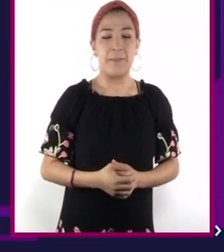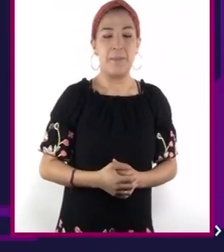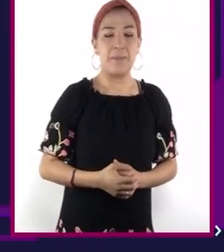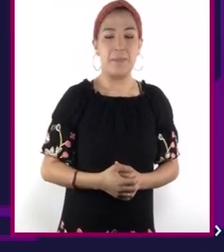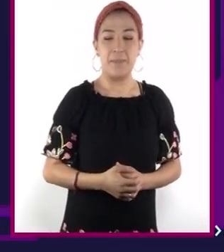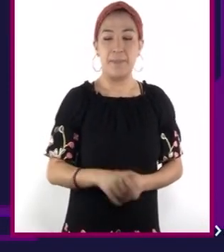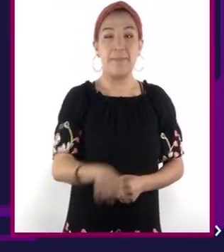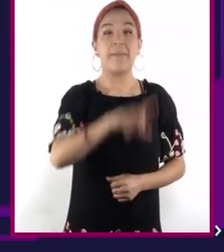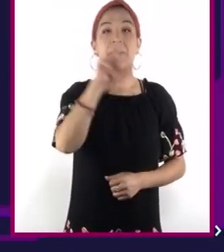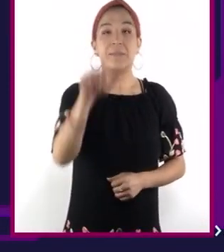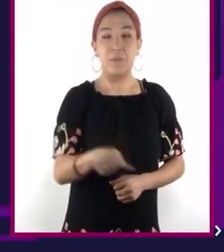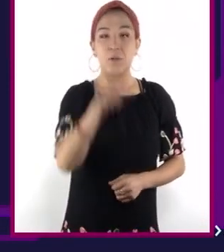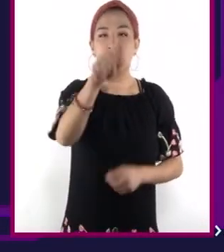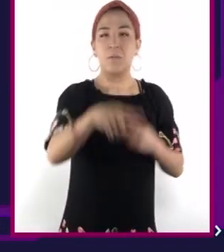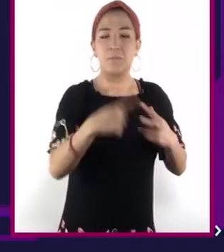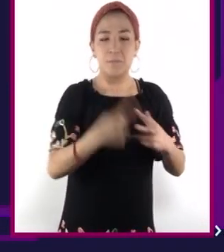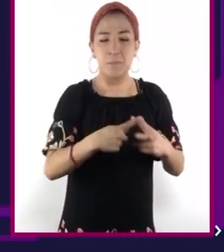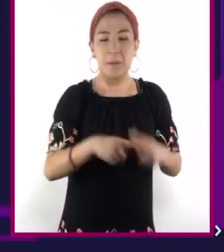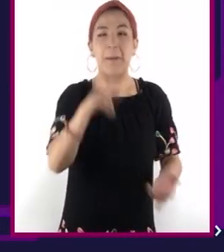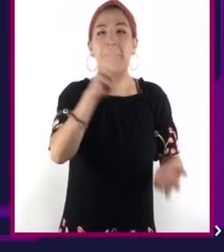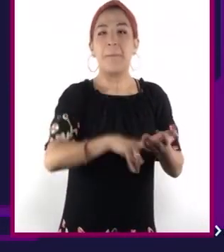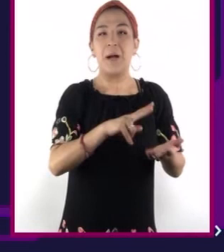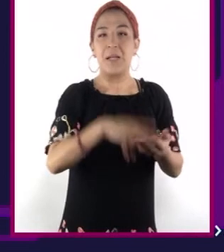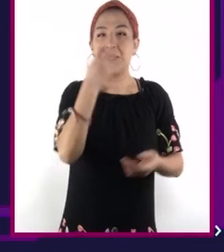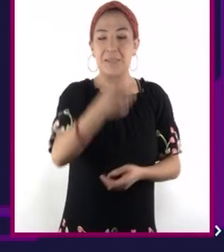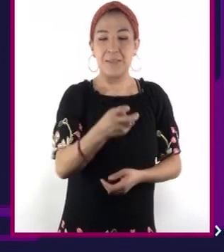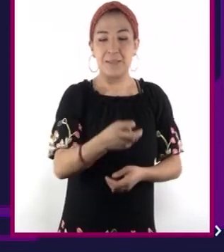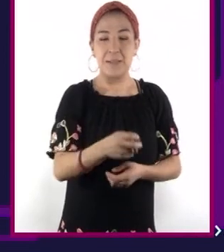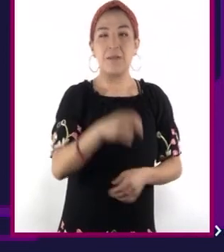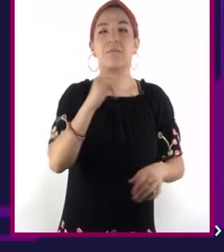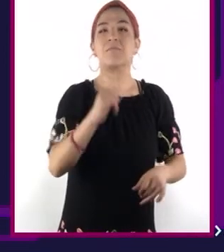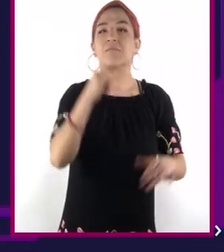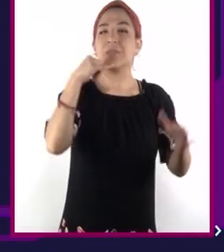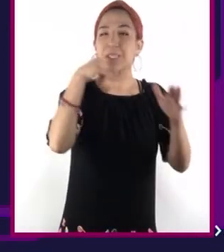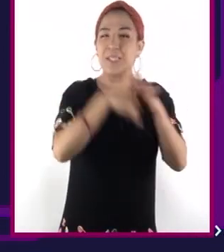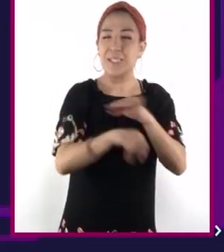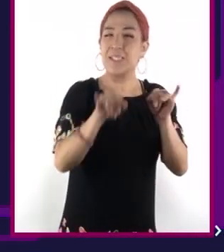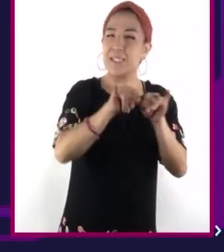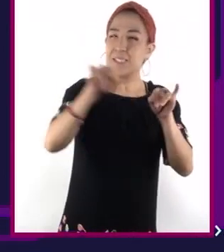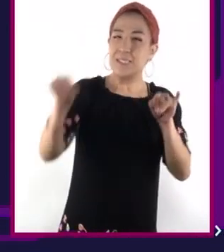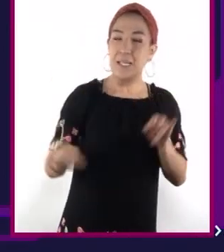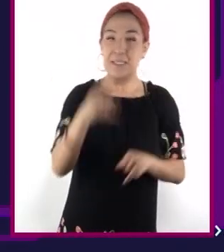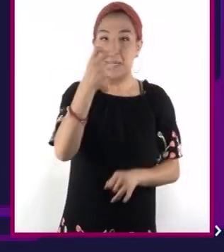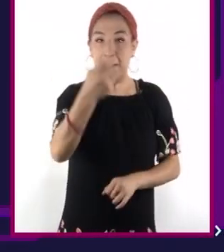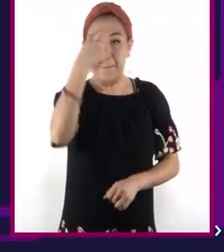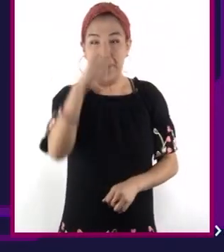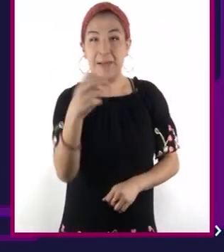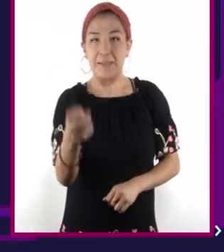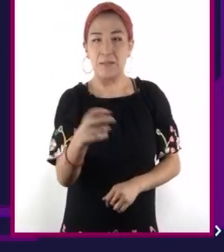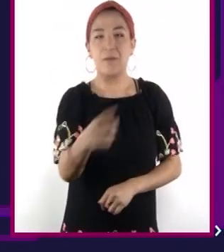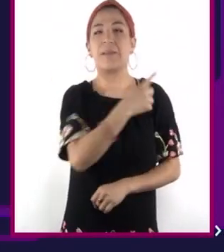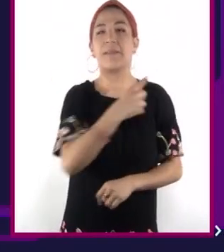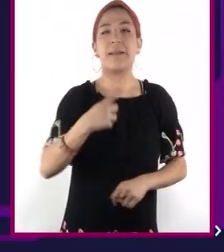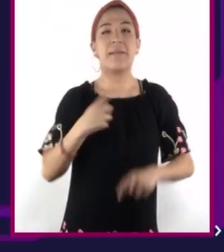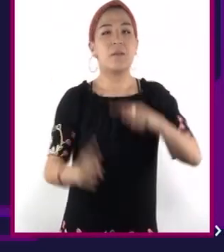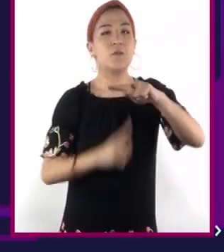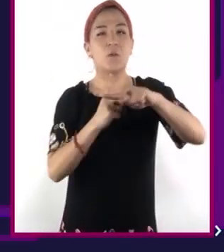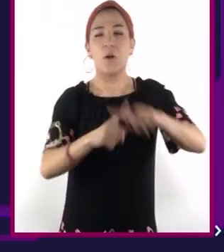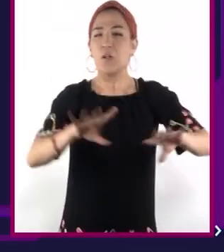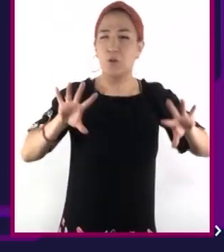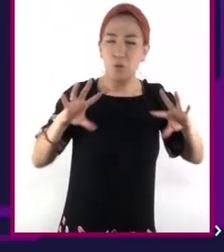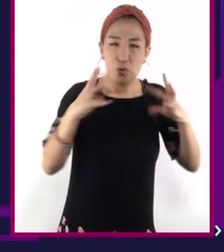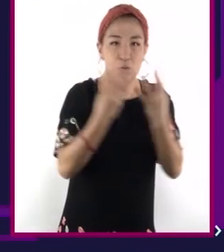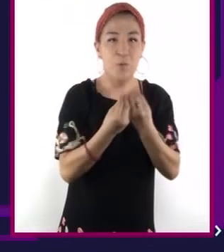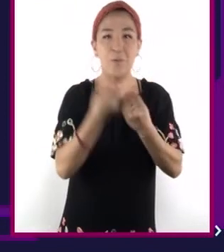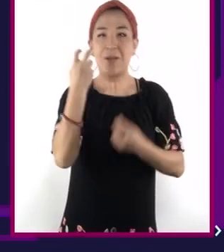Posteriormente, se calcula el promedio de esas distancias. Para eso, se suman todas las